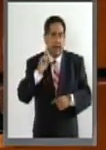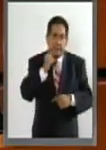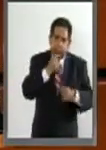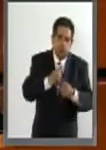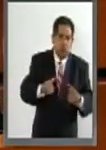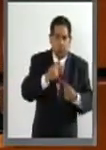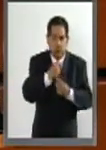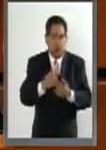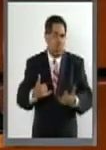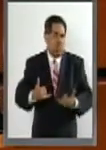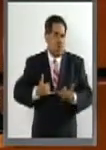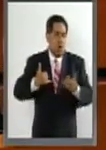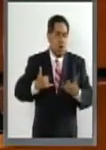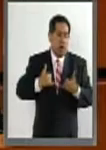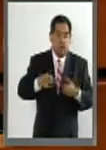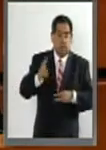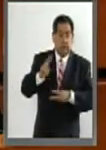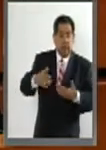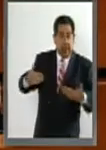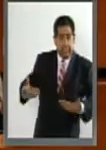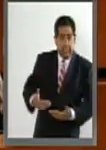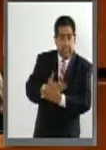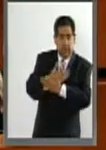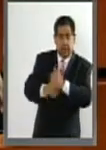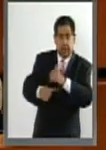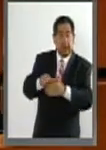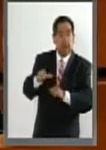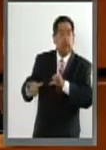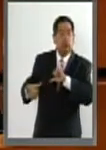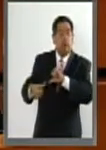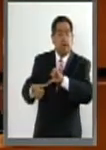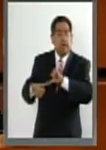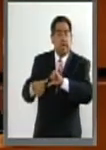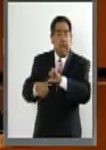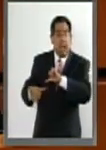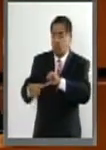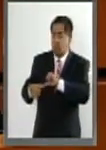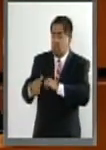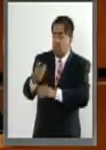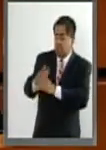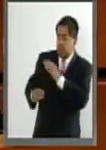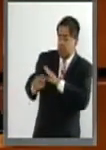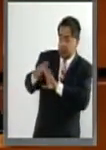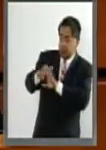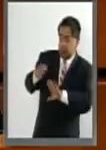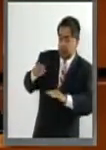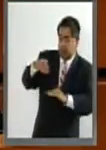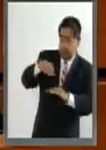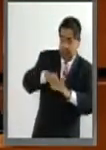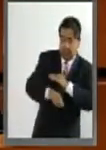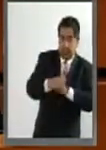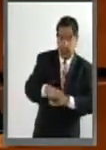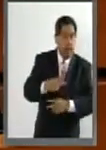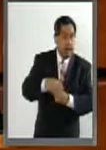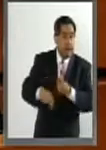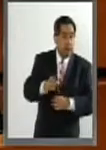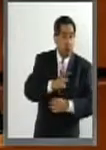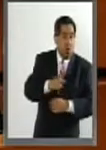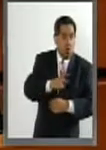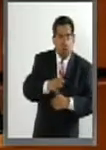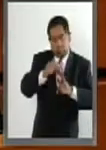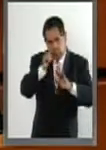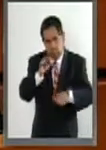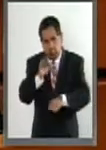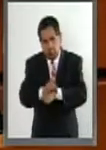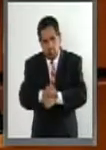y adolescentes centroamericanos no acompañados en contexto de